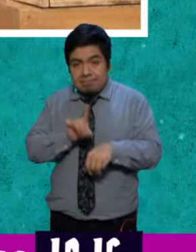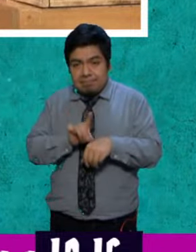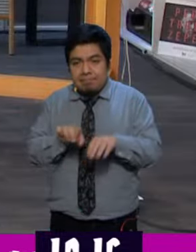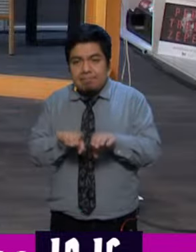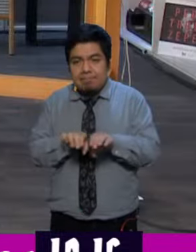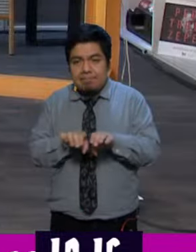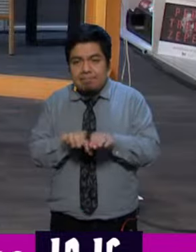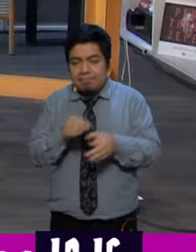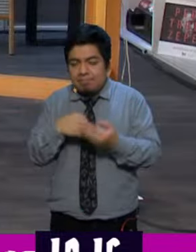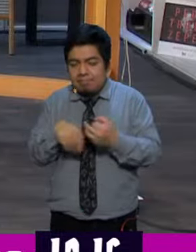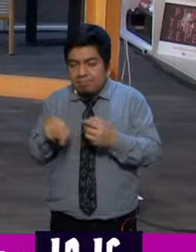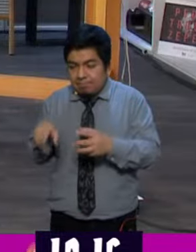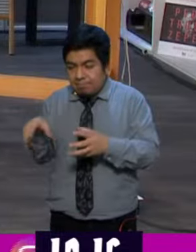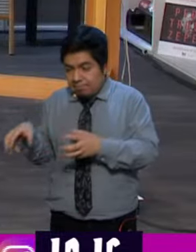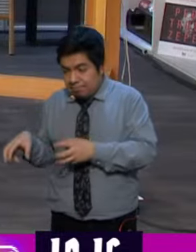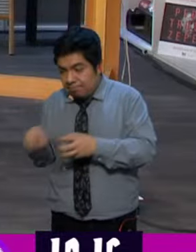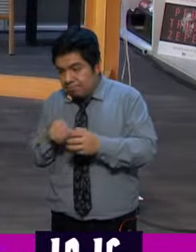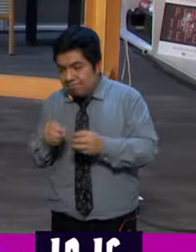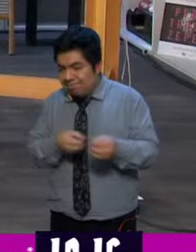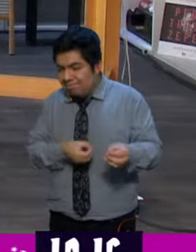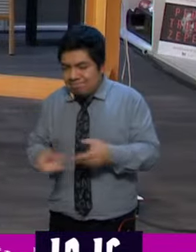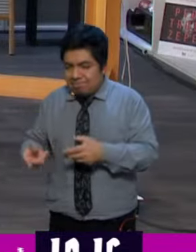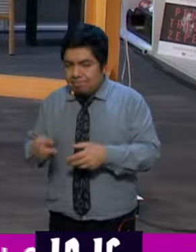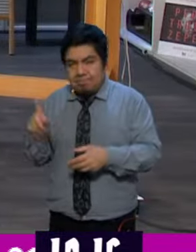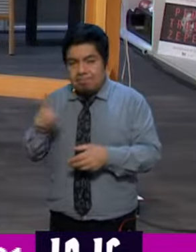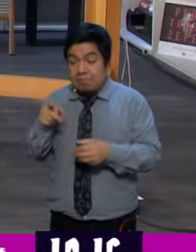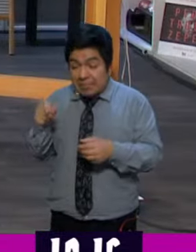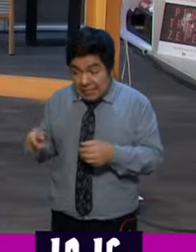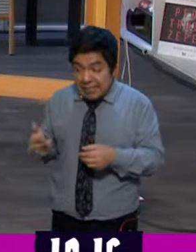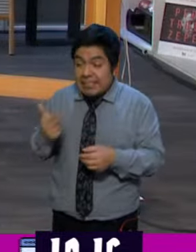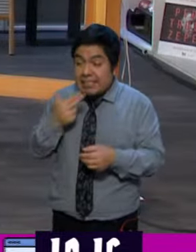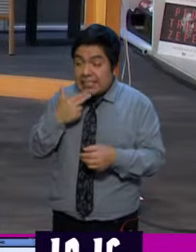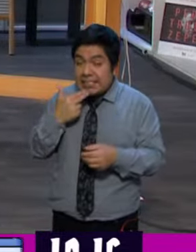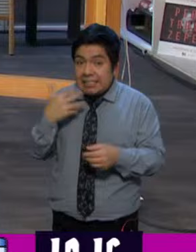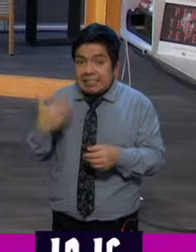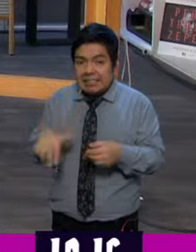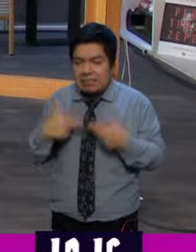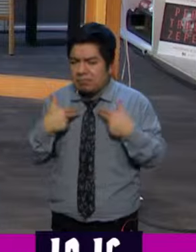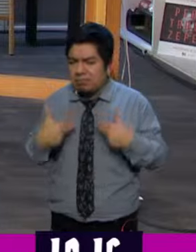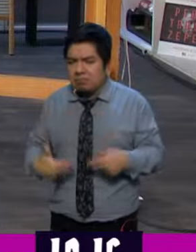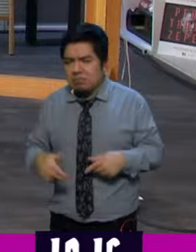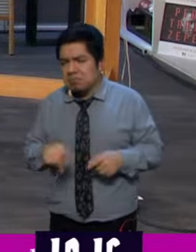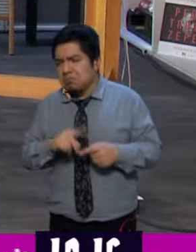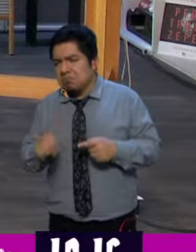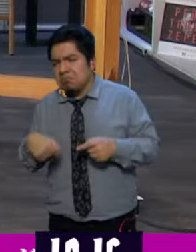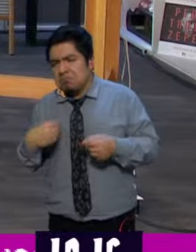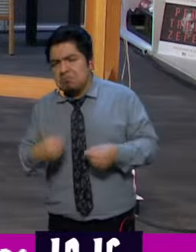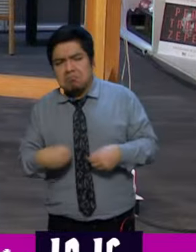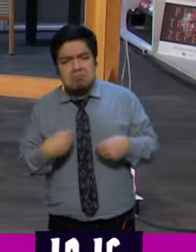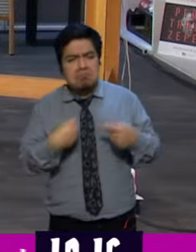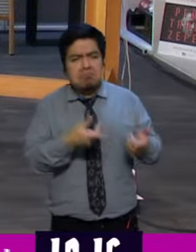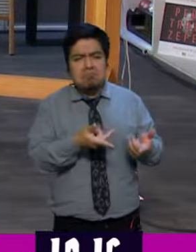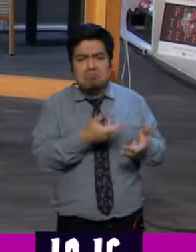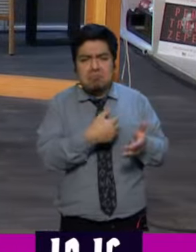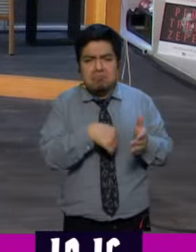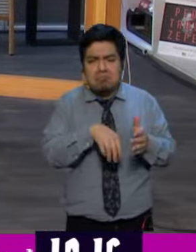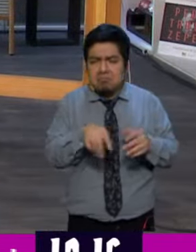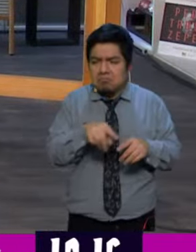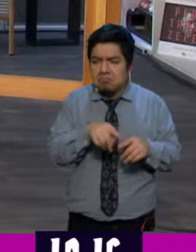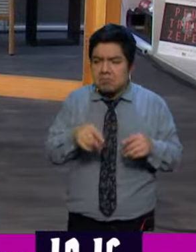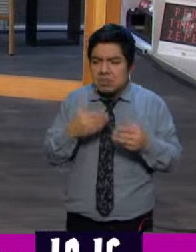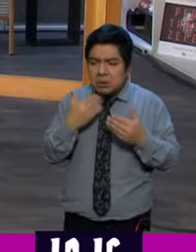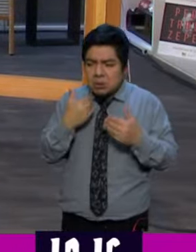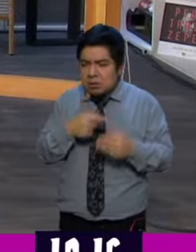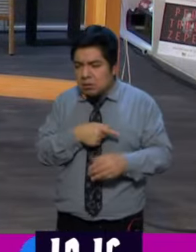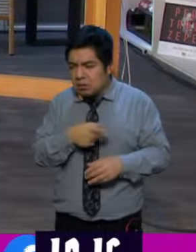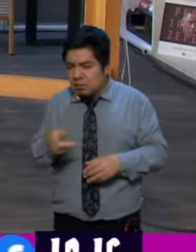la manera de usarla sin tirarla. Sí, no, está. De ver pues nomás cómo con que se la pasáramos a ese cuarto de la población que no tiene